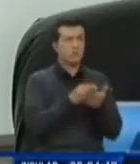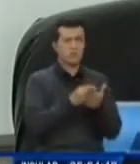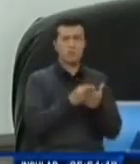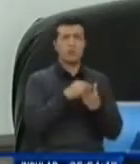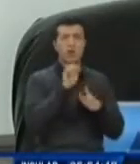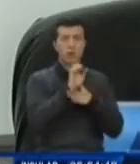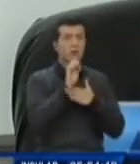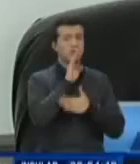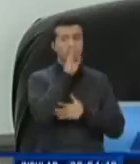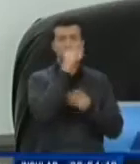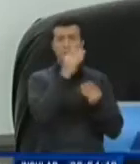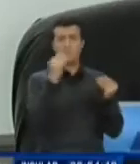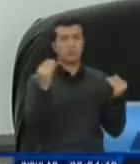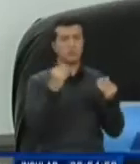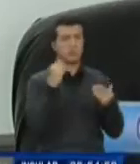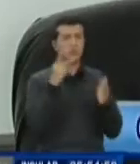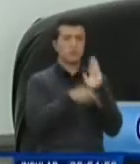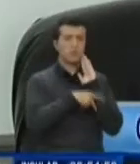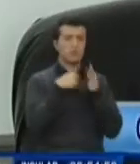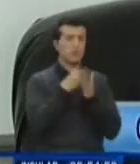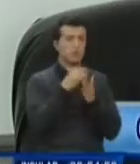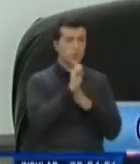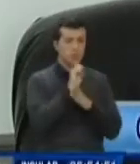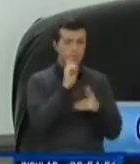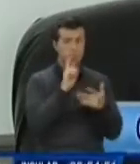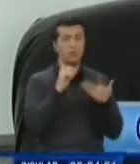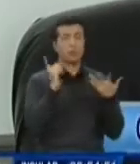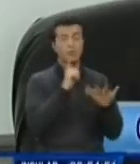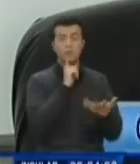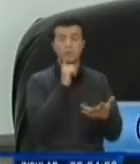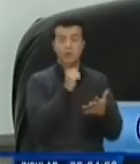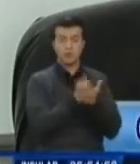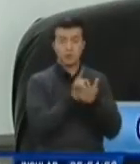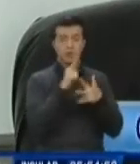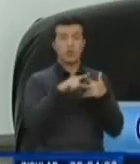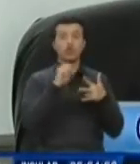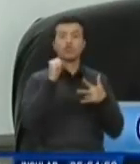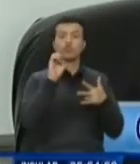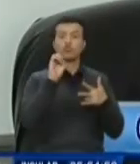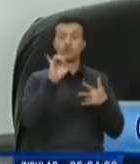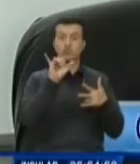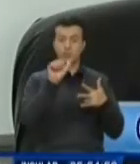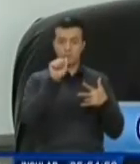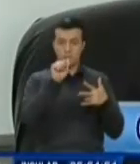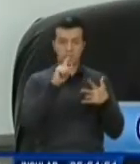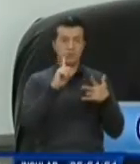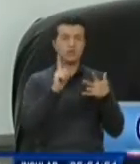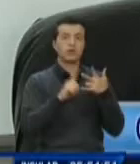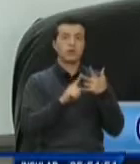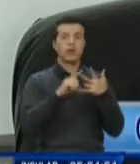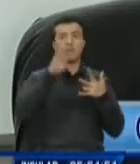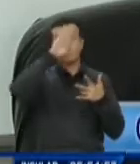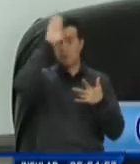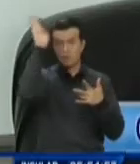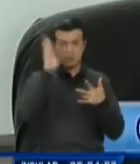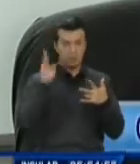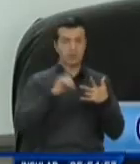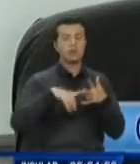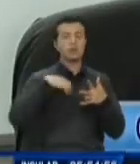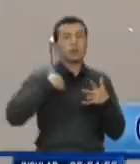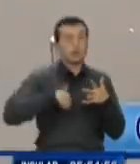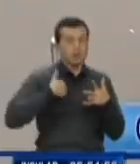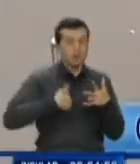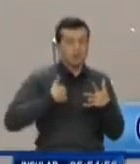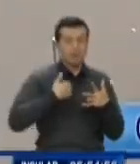Ecuador, por ejemplo. Es el principal comprador de soya de Brasil, de